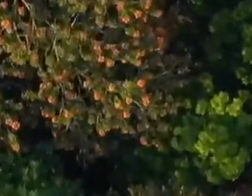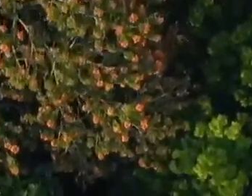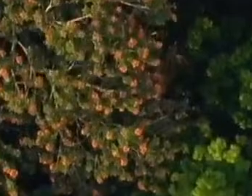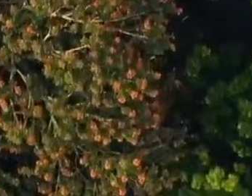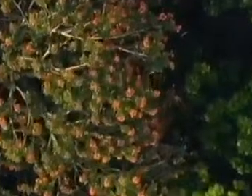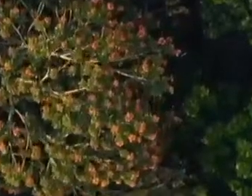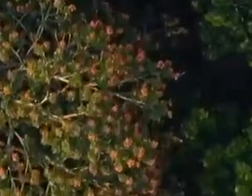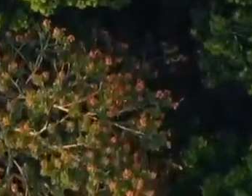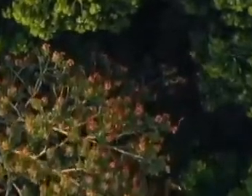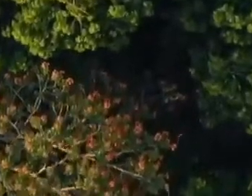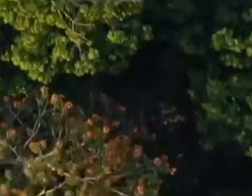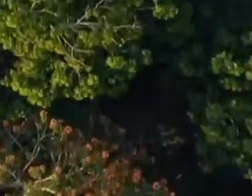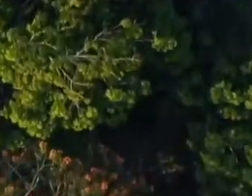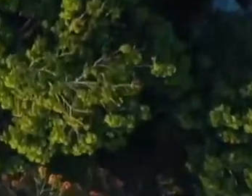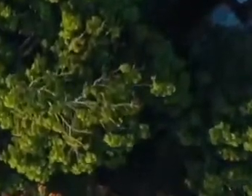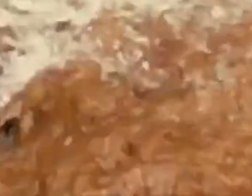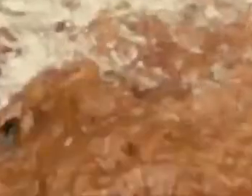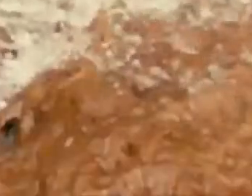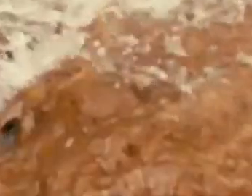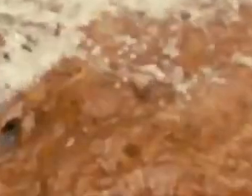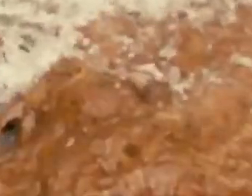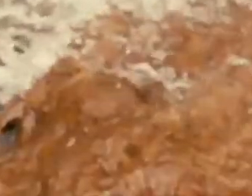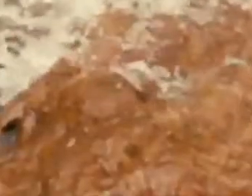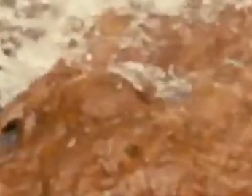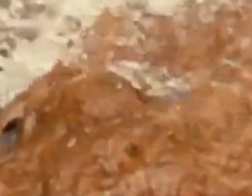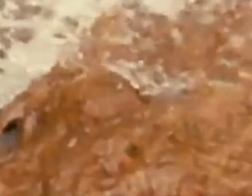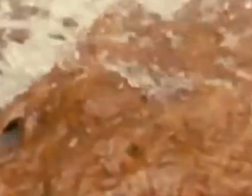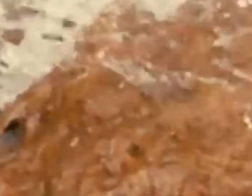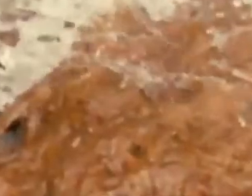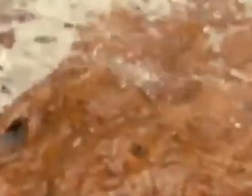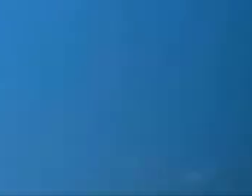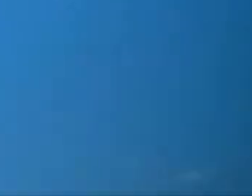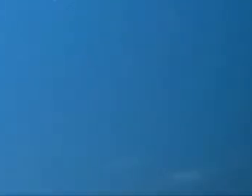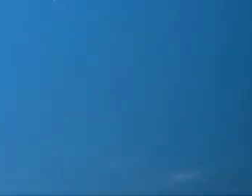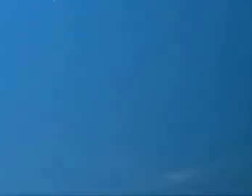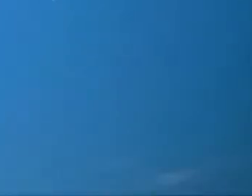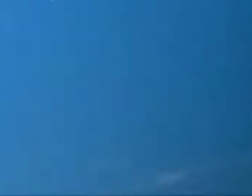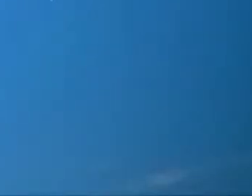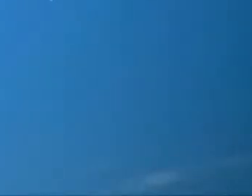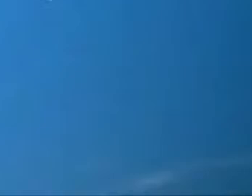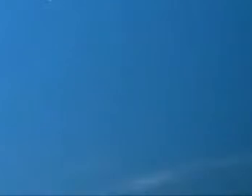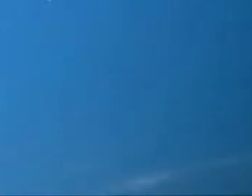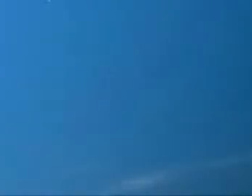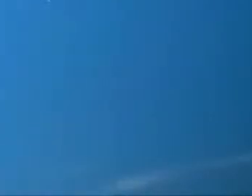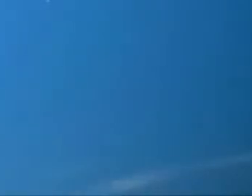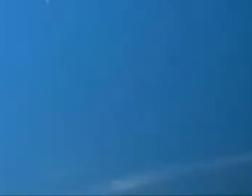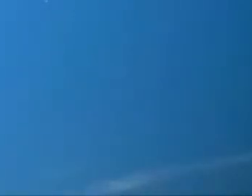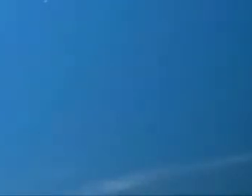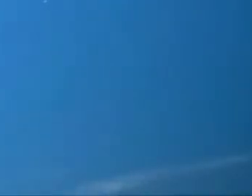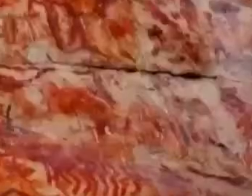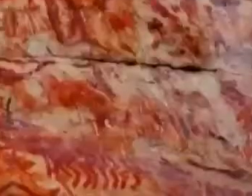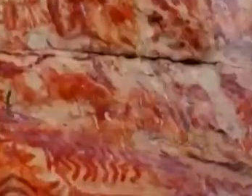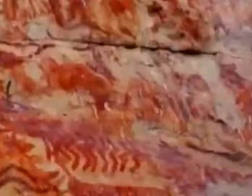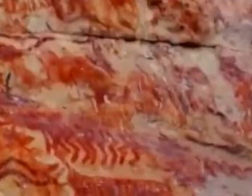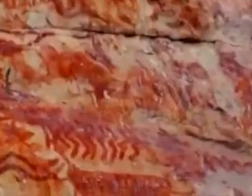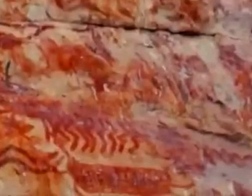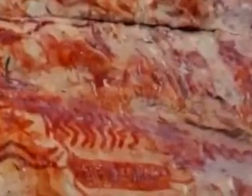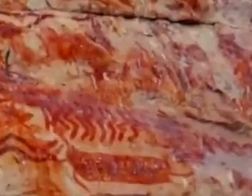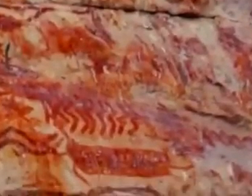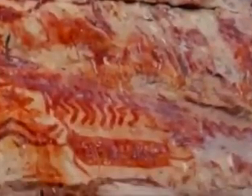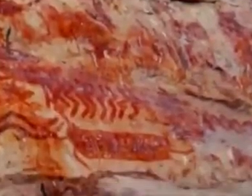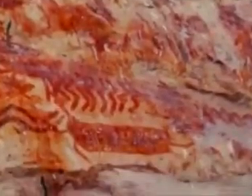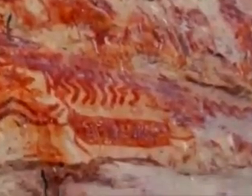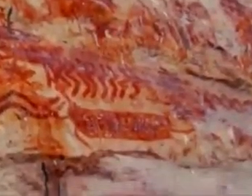Aquí está el arraigo más importante de la ancestralidad y es por eso tan